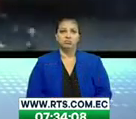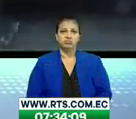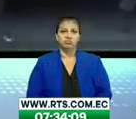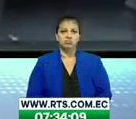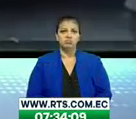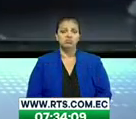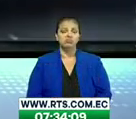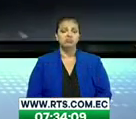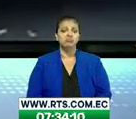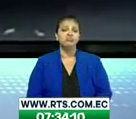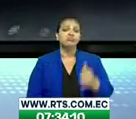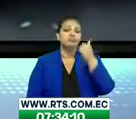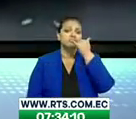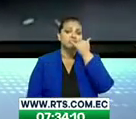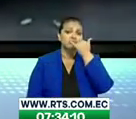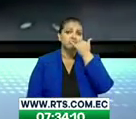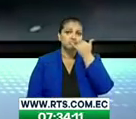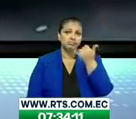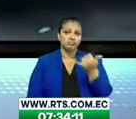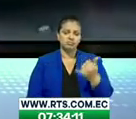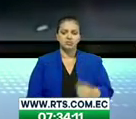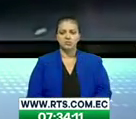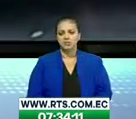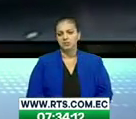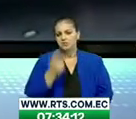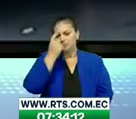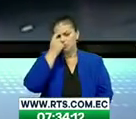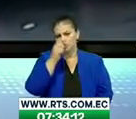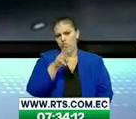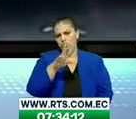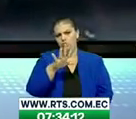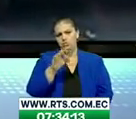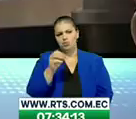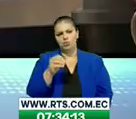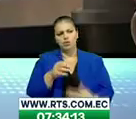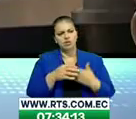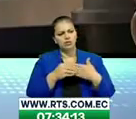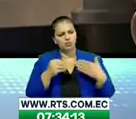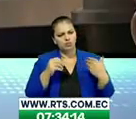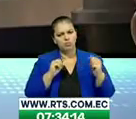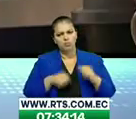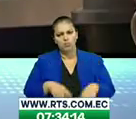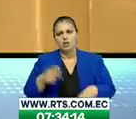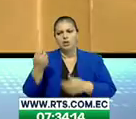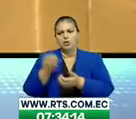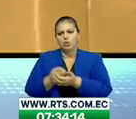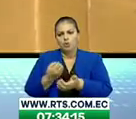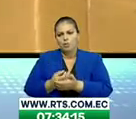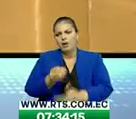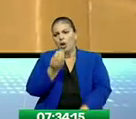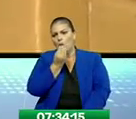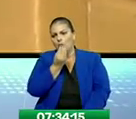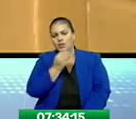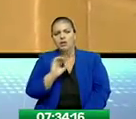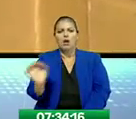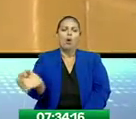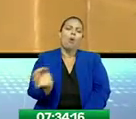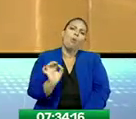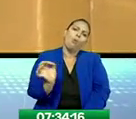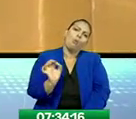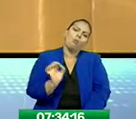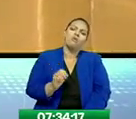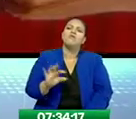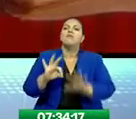para cuánto te sirve? ¿Cuántos días comes en tu casa? ¿Con cuántos atiendes un tema de salud de algún familiar? Entonces, no